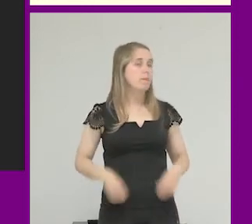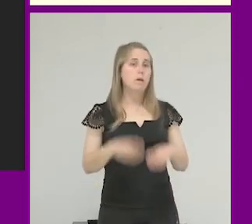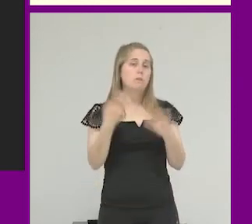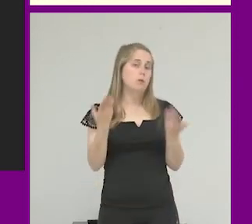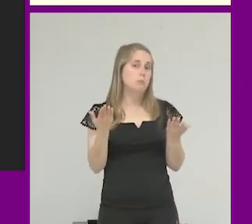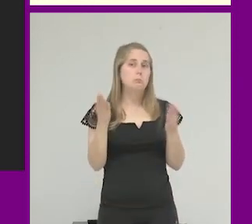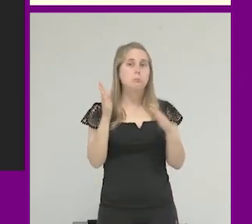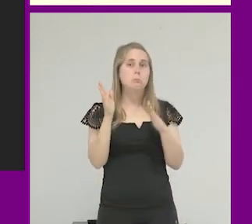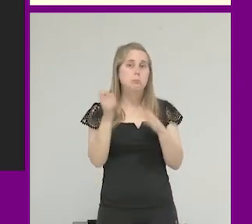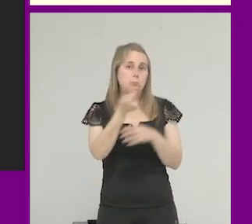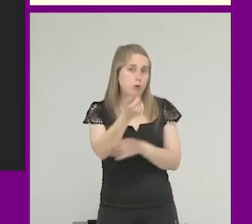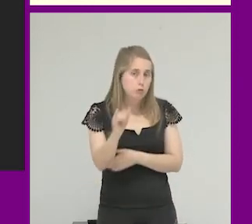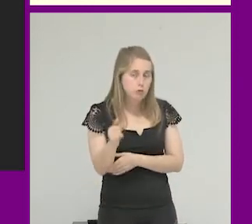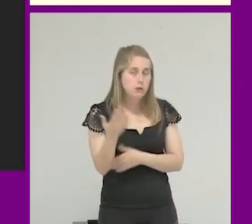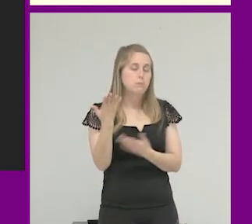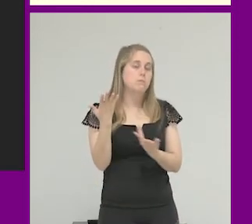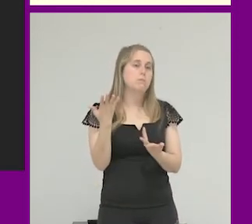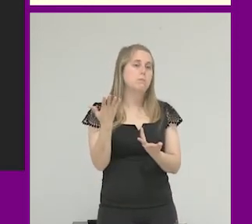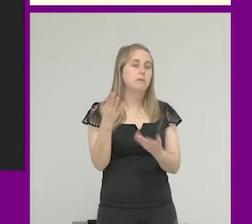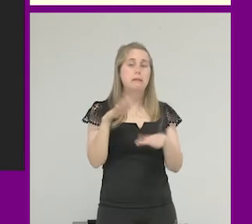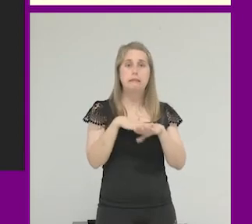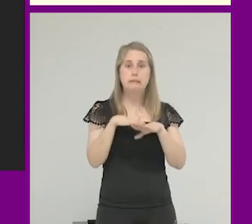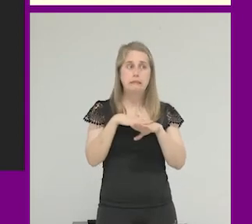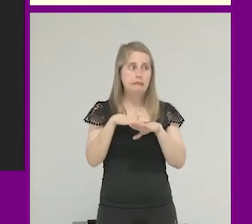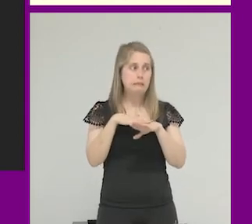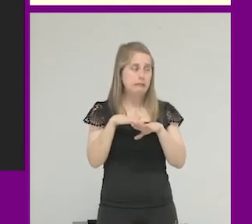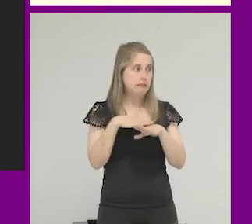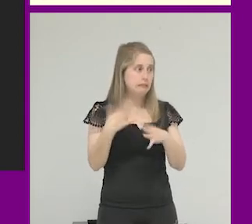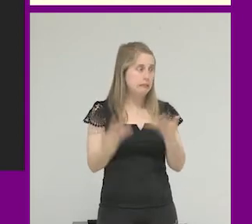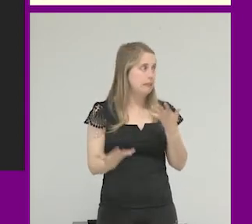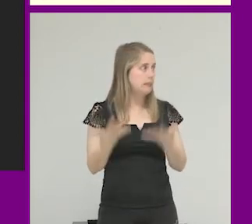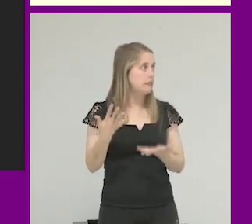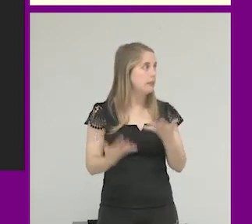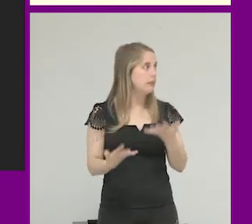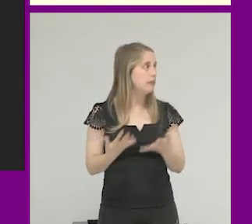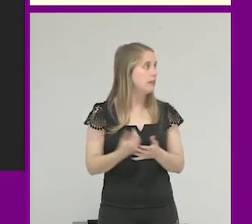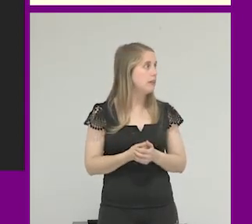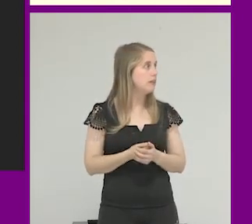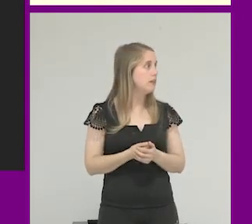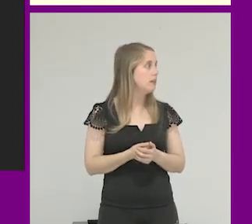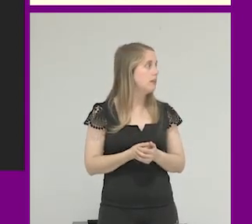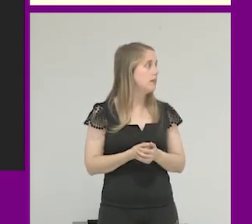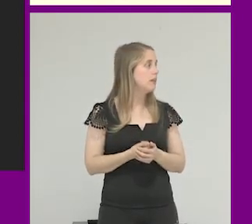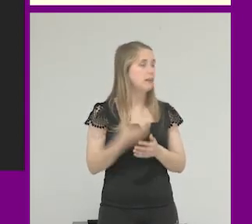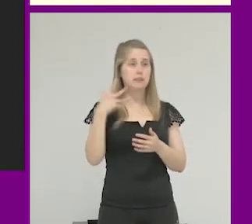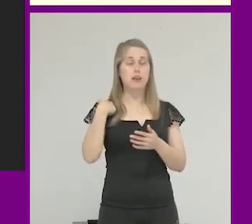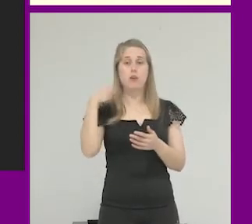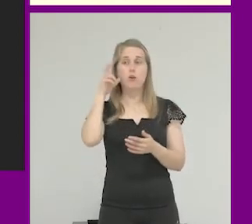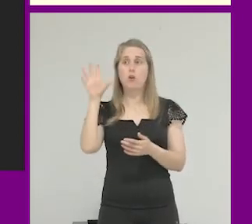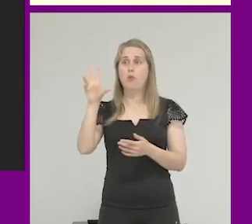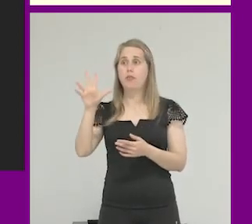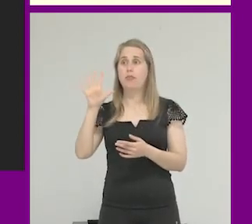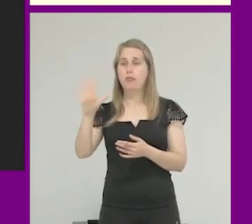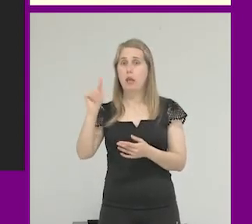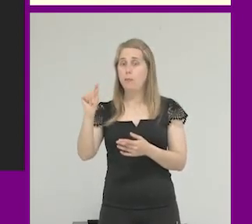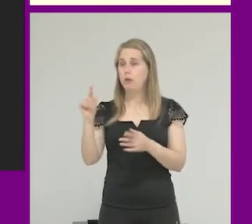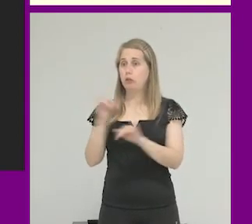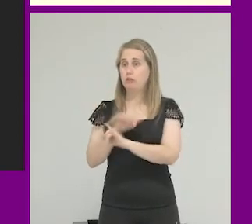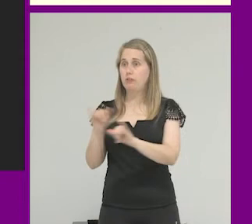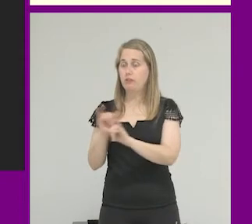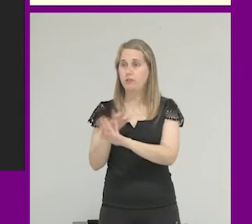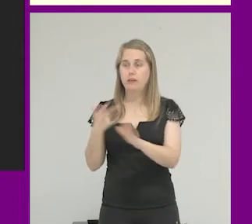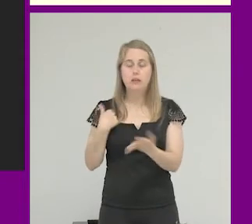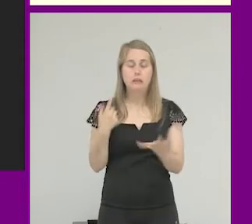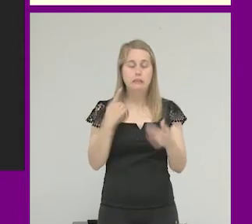eta eskuratzeko zaila. Barkatu ze oso azkar hon naiz, baina esken txun dut 5 minutu eta jarren ez dut.